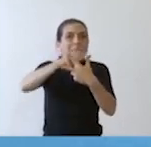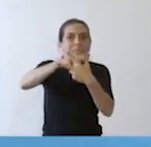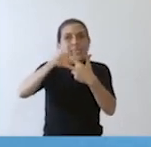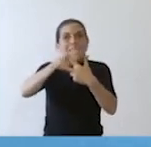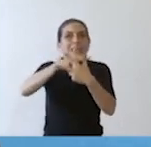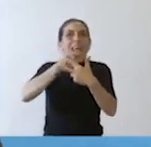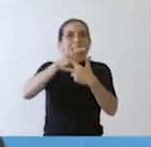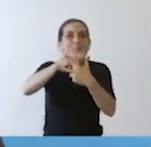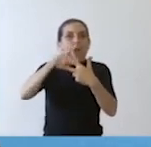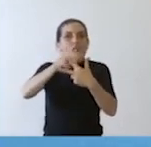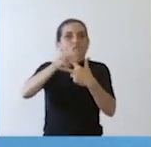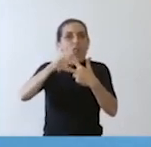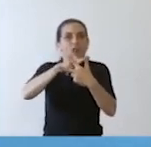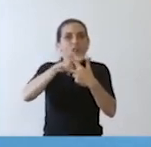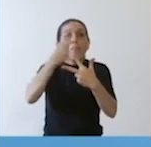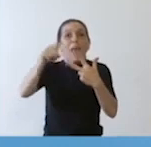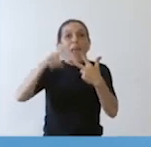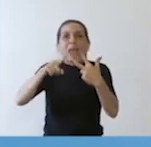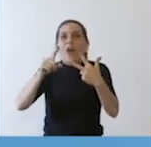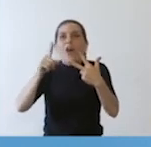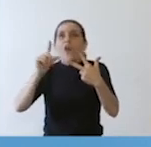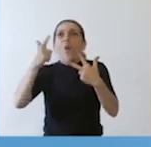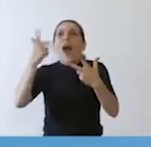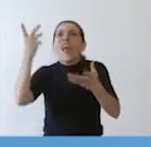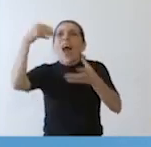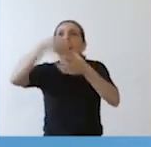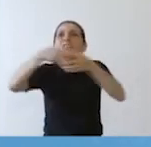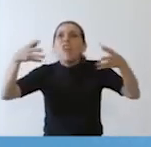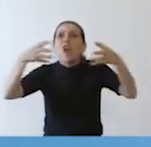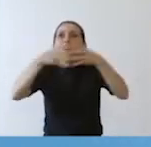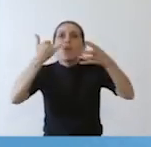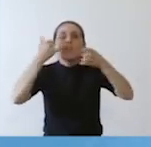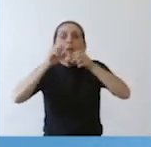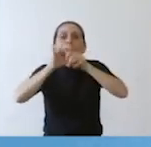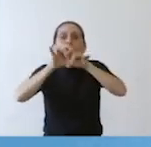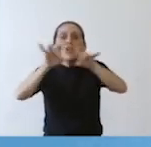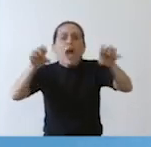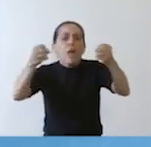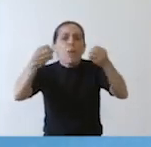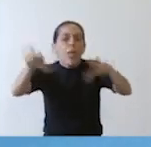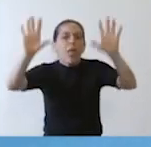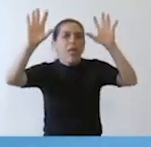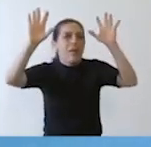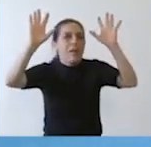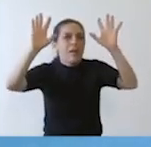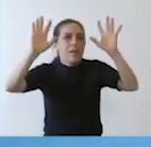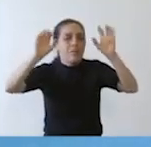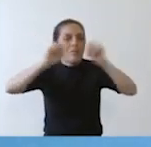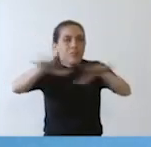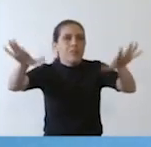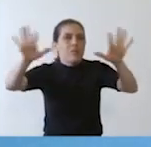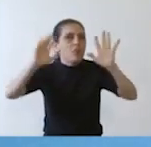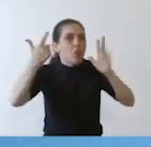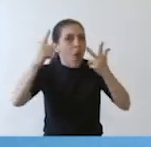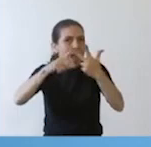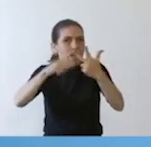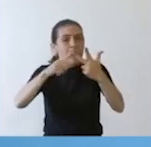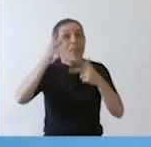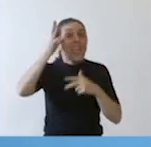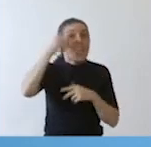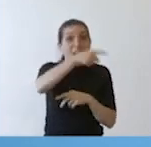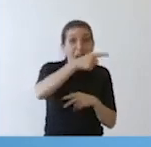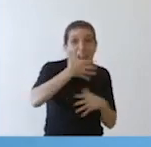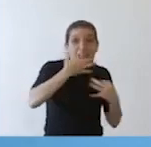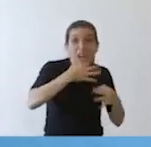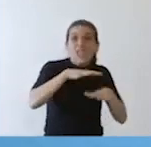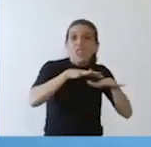conglomerados, pero no hay una circulación comunitaria en todo el territorio. La situación de Italia